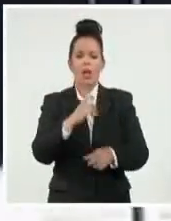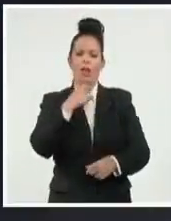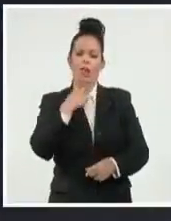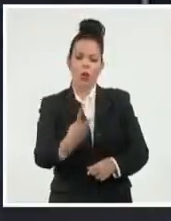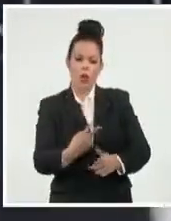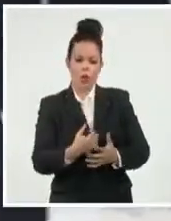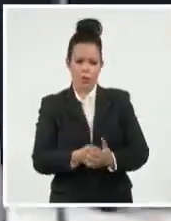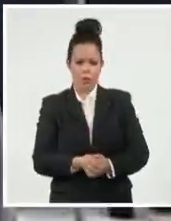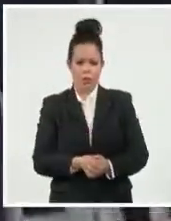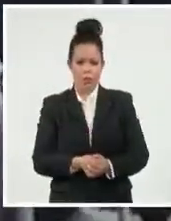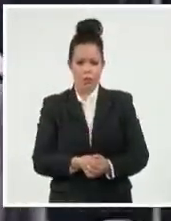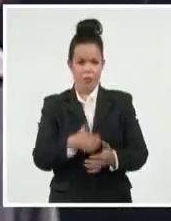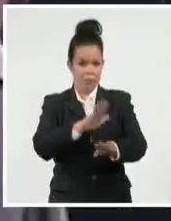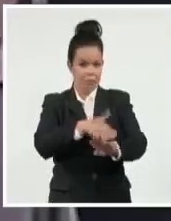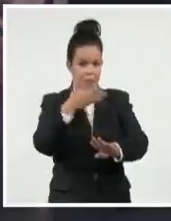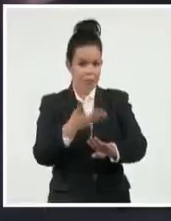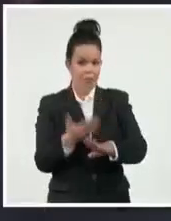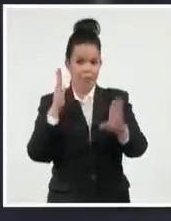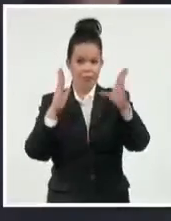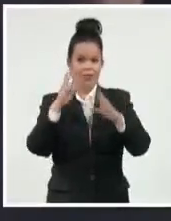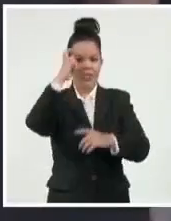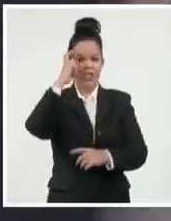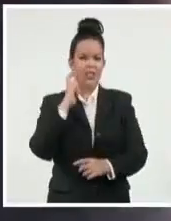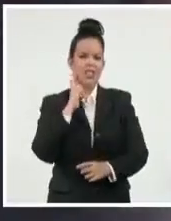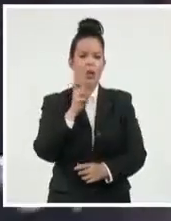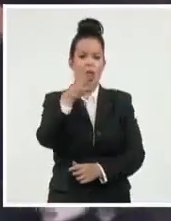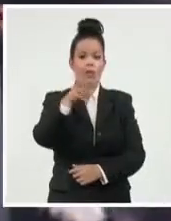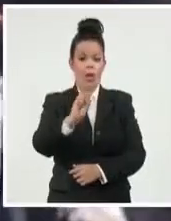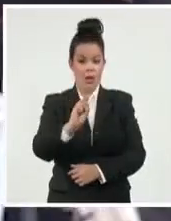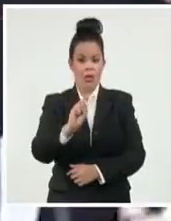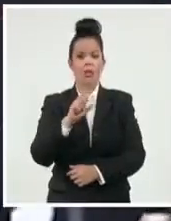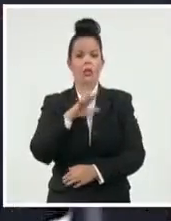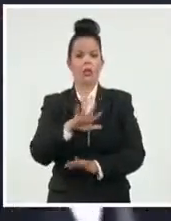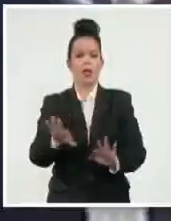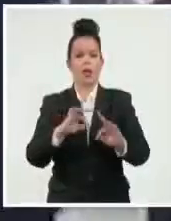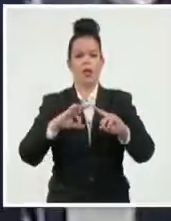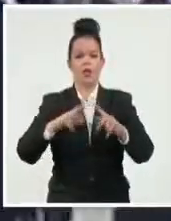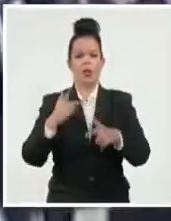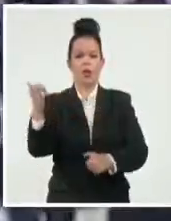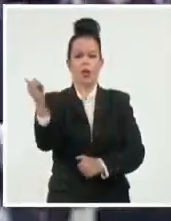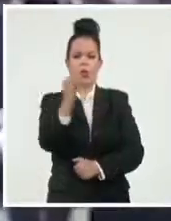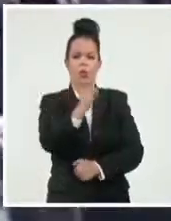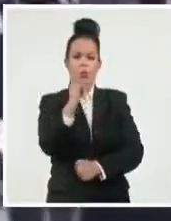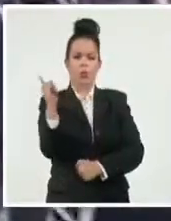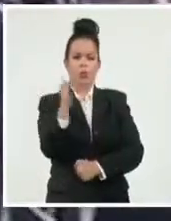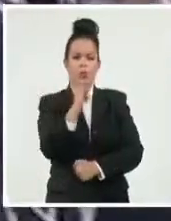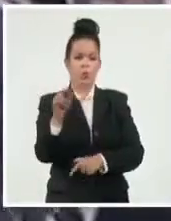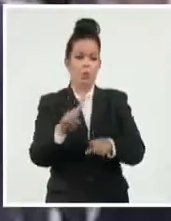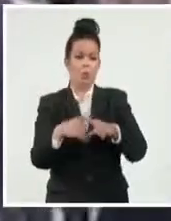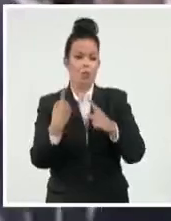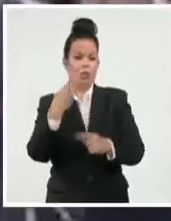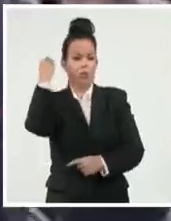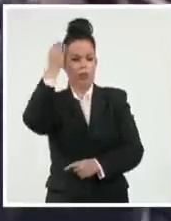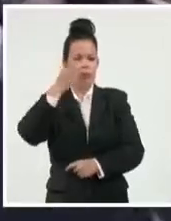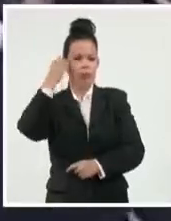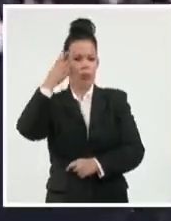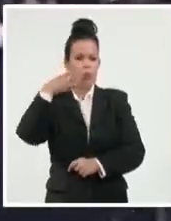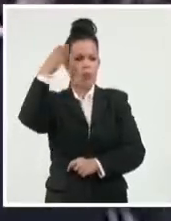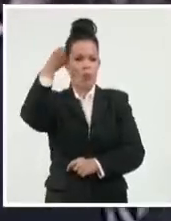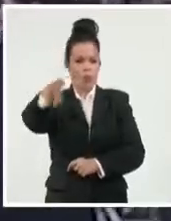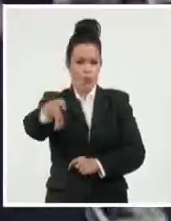Comenzaba el siglo XX y estos iniciadores quizás pudieron vislumbrar a dónde llegaría el invento de los